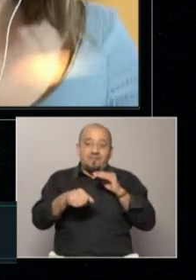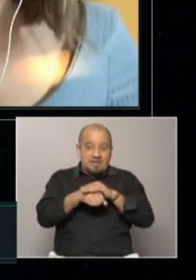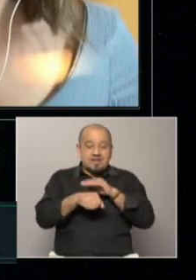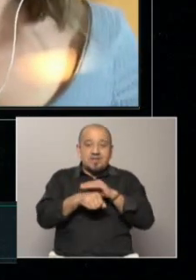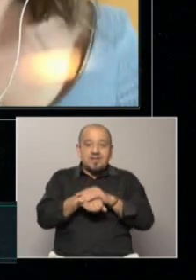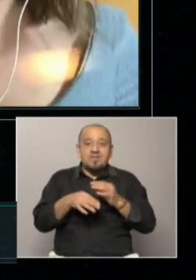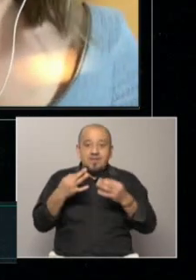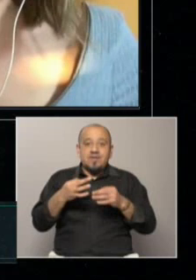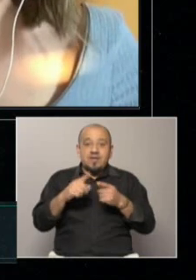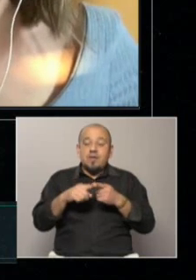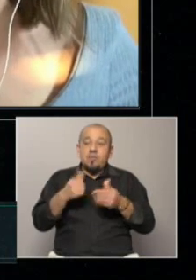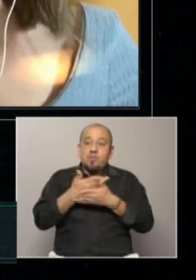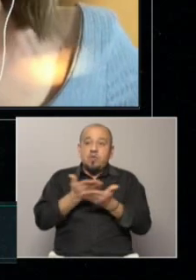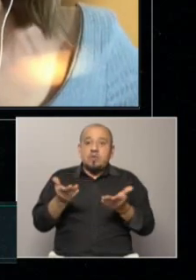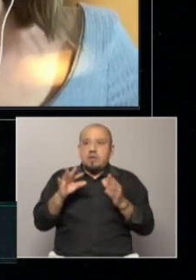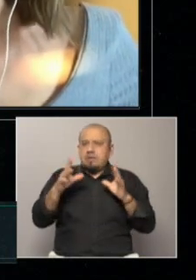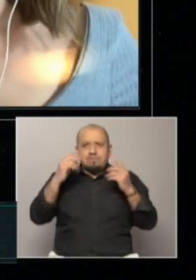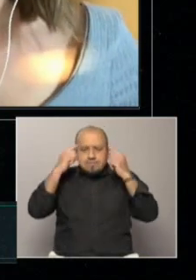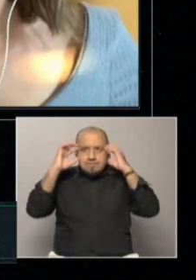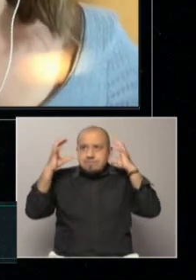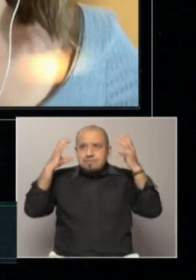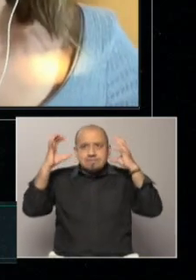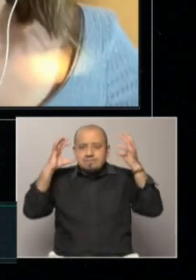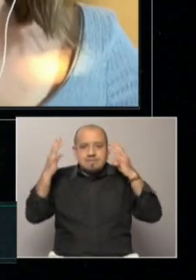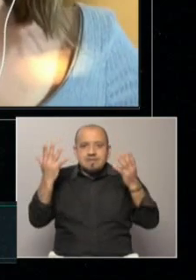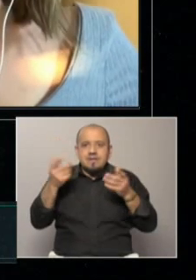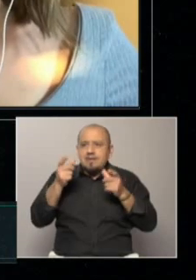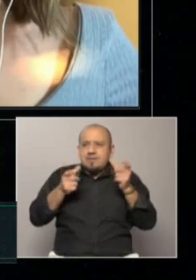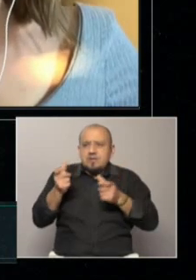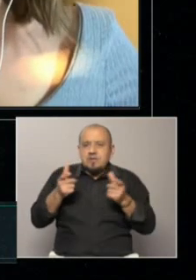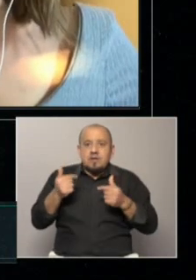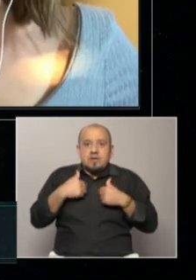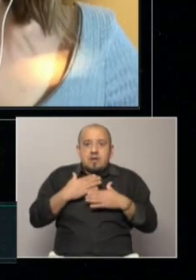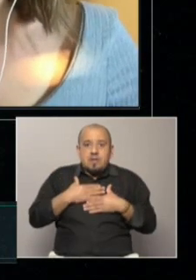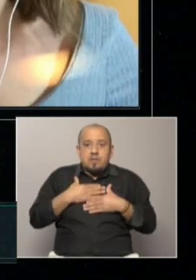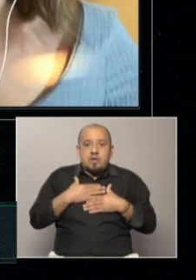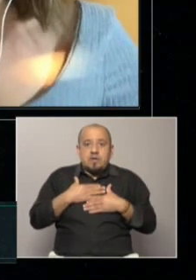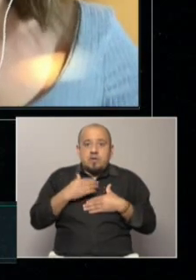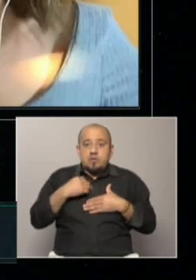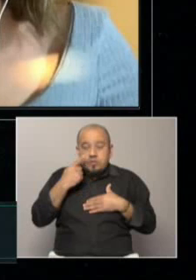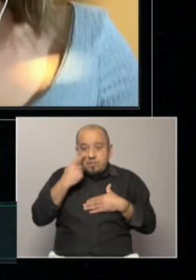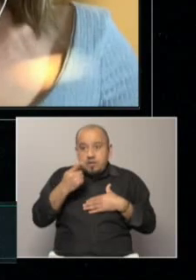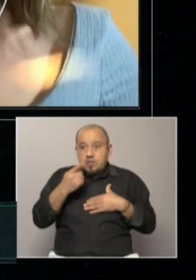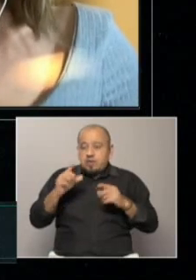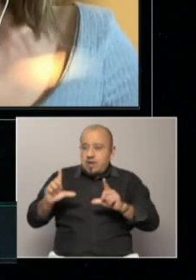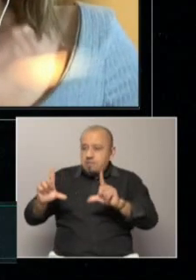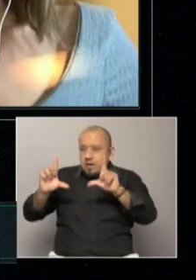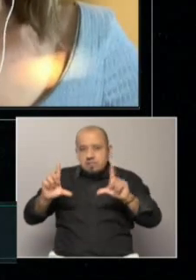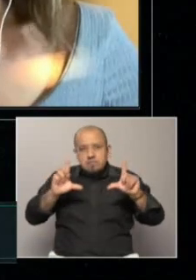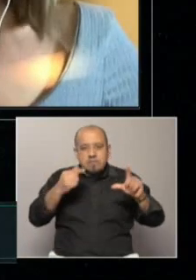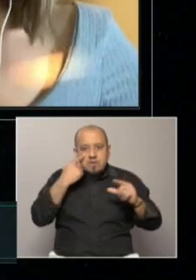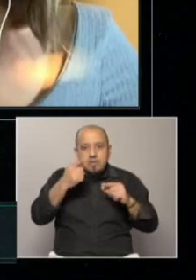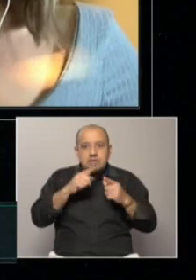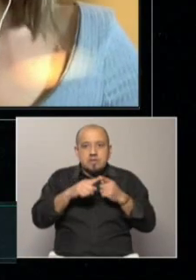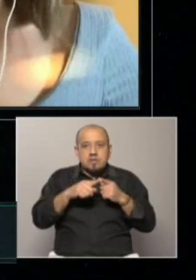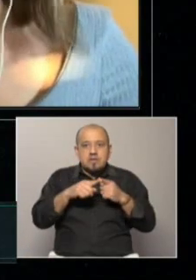porque refleja muy bien el delirio, principalmente el delirio. A mí lo que me pasó, y viendo de vuelta estas imágenes, además